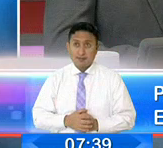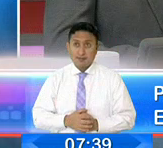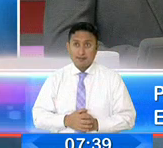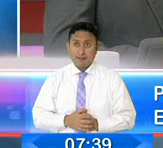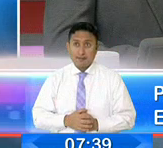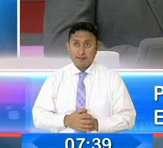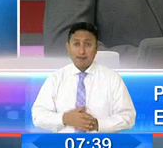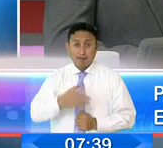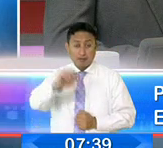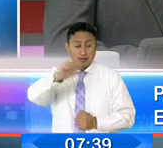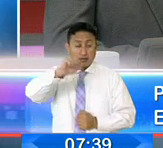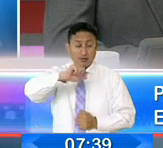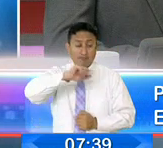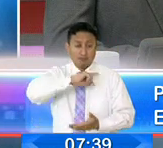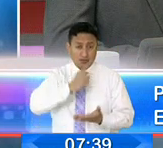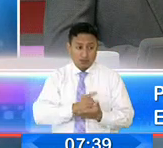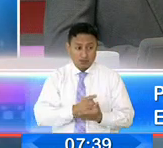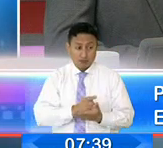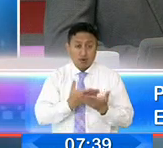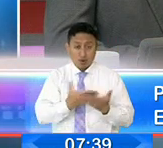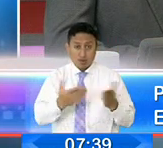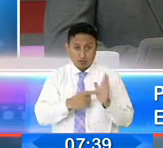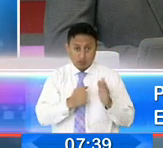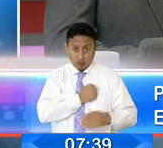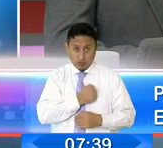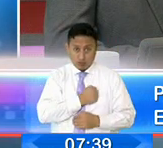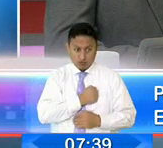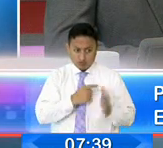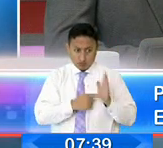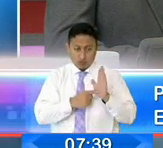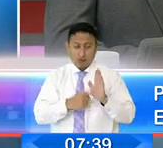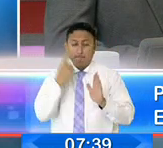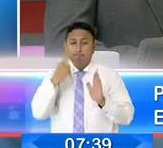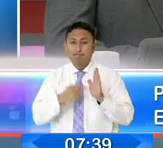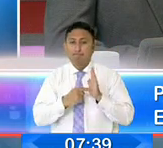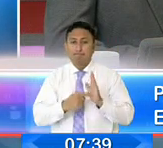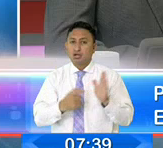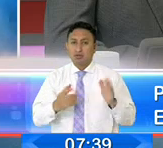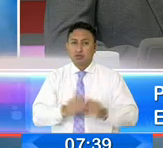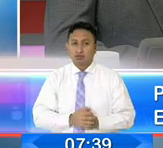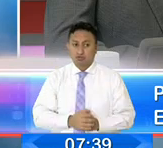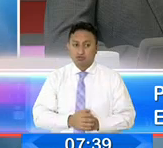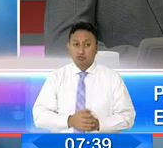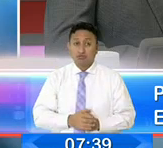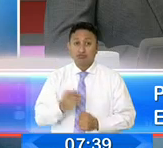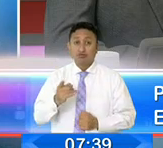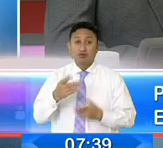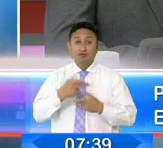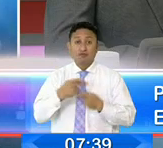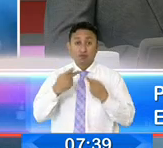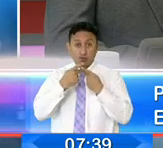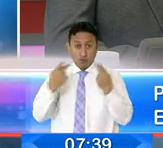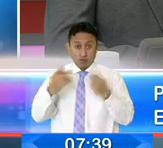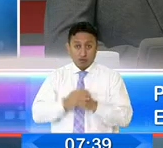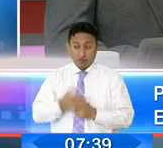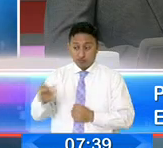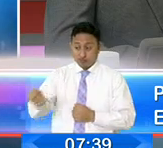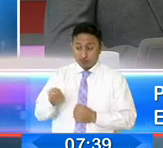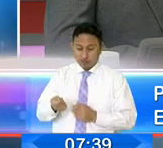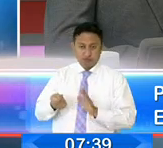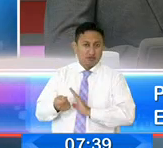Deberían hacer una declaración jurada, dejando claro que, por ejemplo, no han recibido fondos públicos, pero sobre todo,